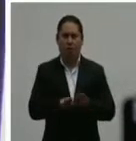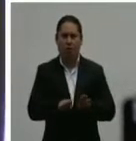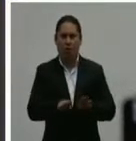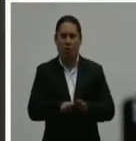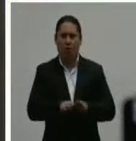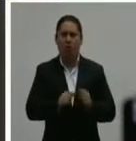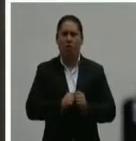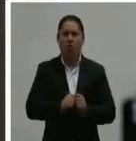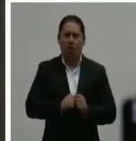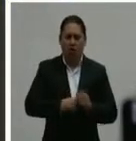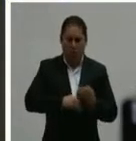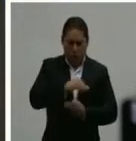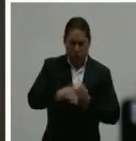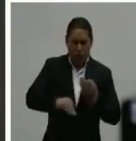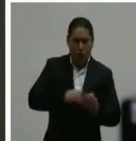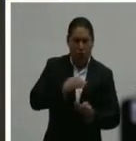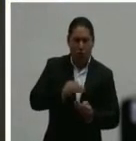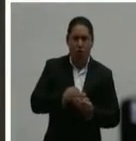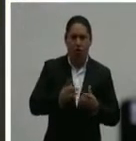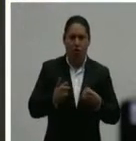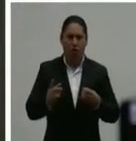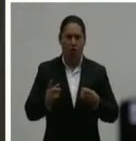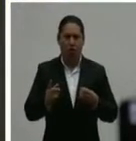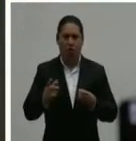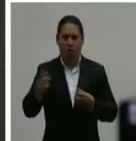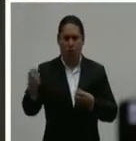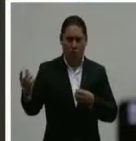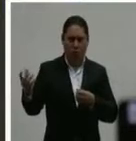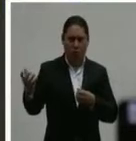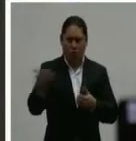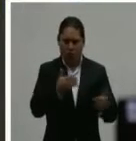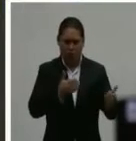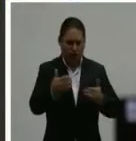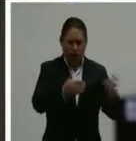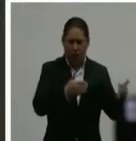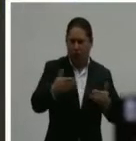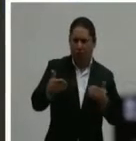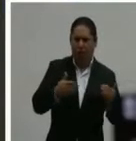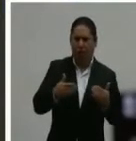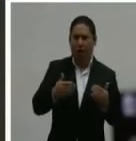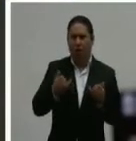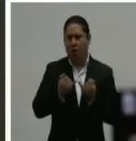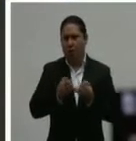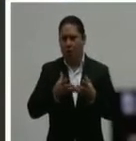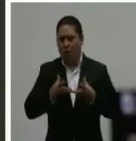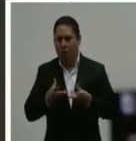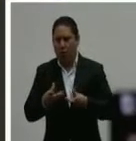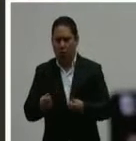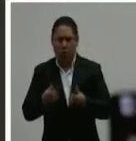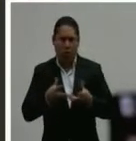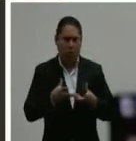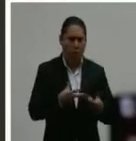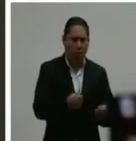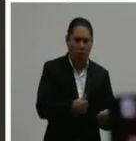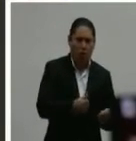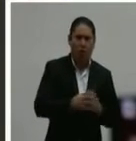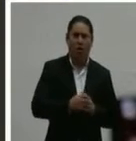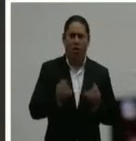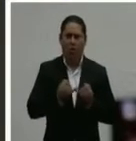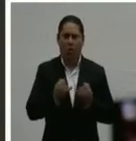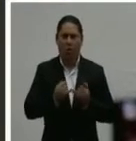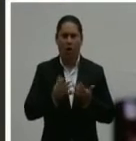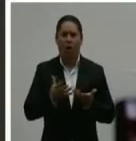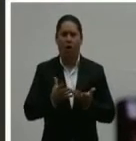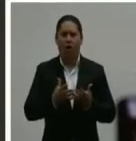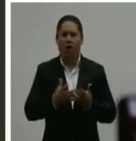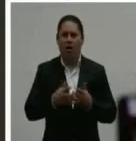los ingresos presupuestarios, el gasto público, la orientación del gasto